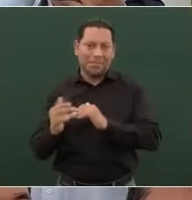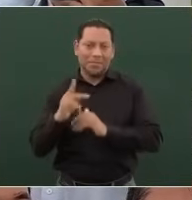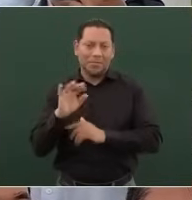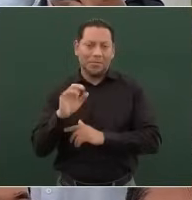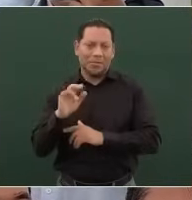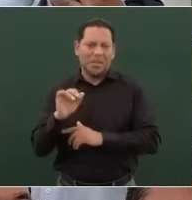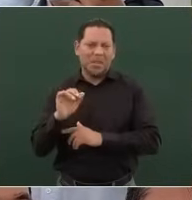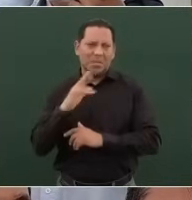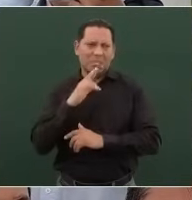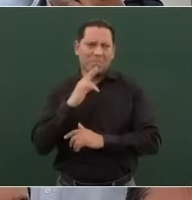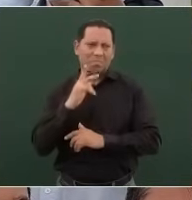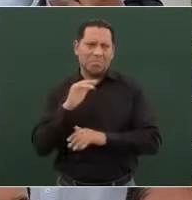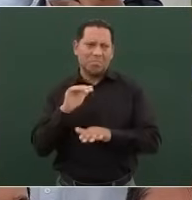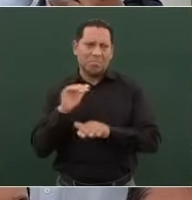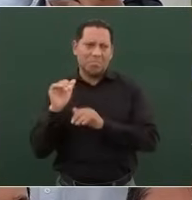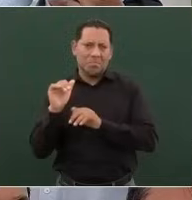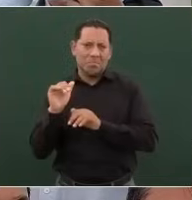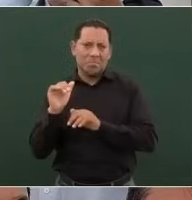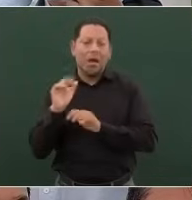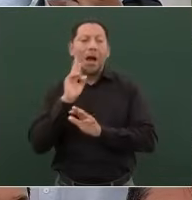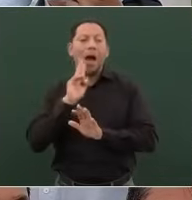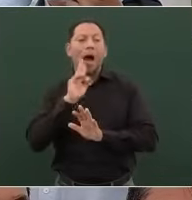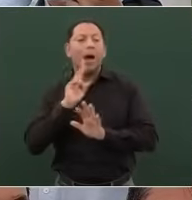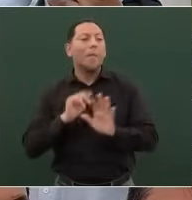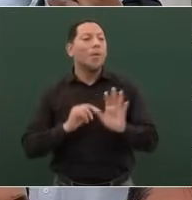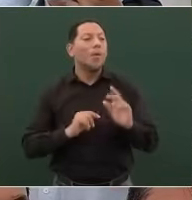declinar si un candidato